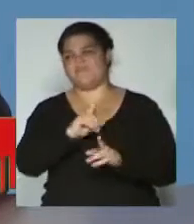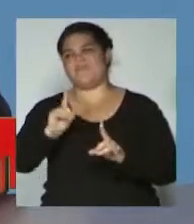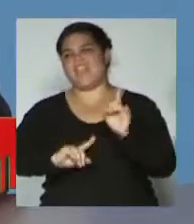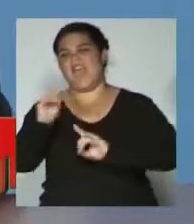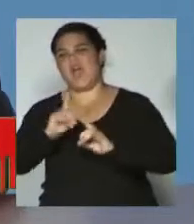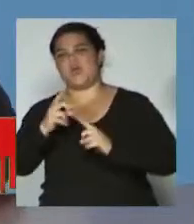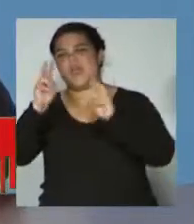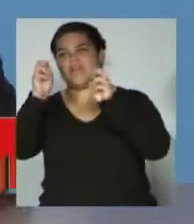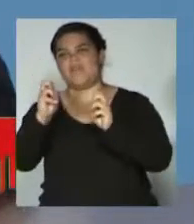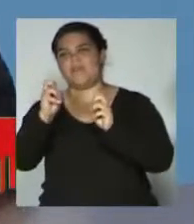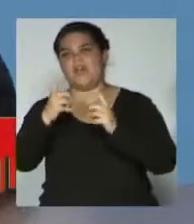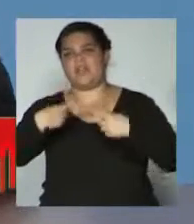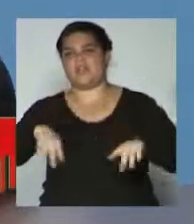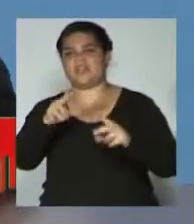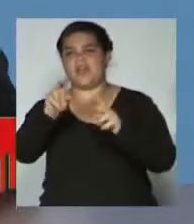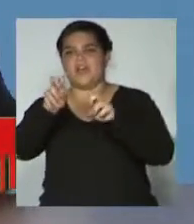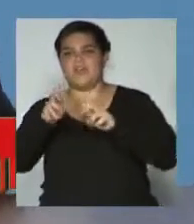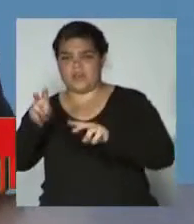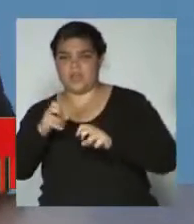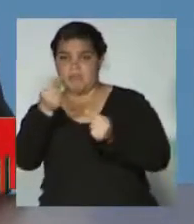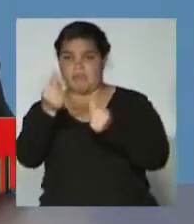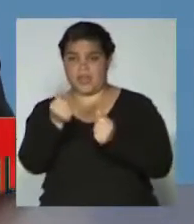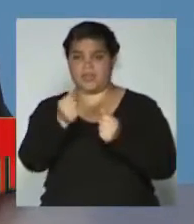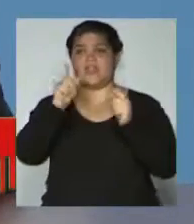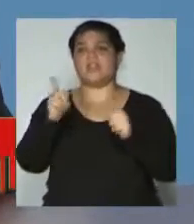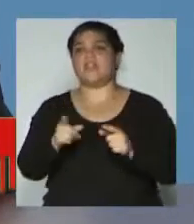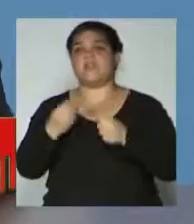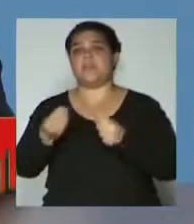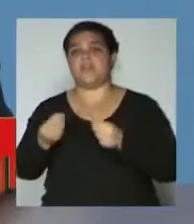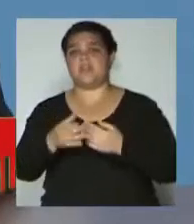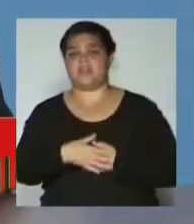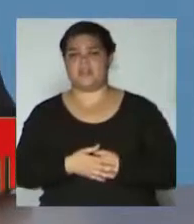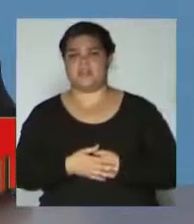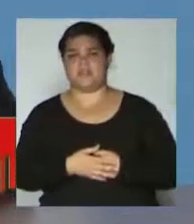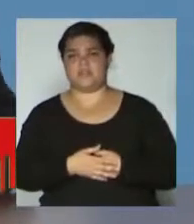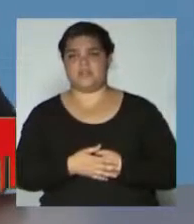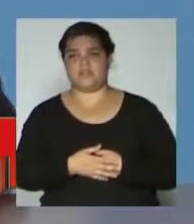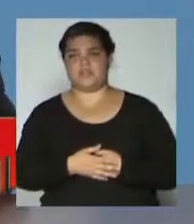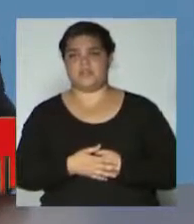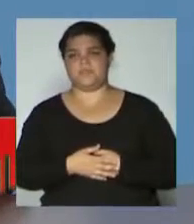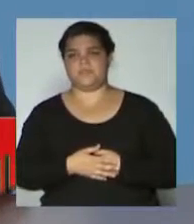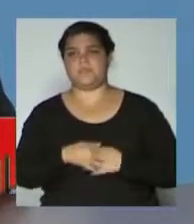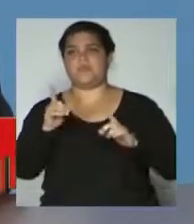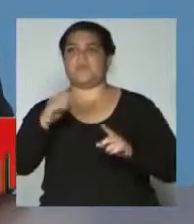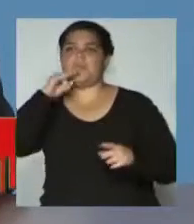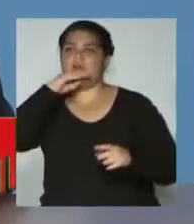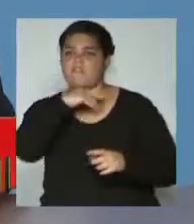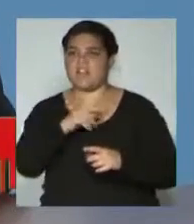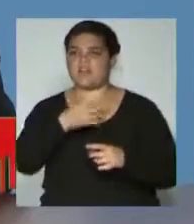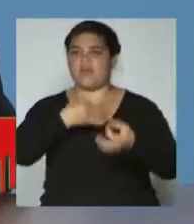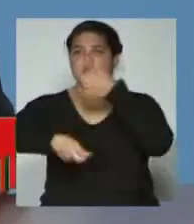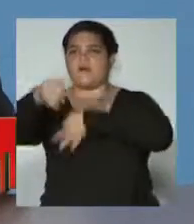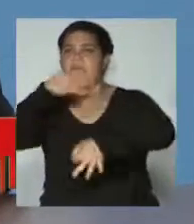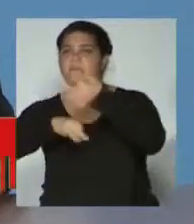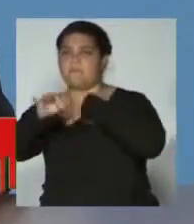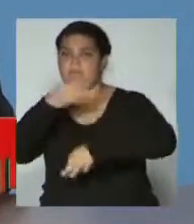que tienen que ver con la coyuntura actual, que es el excedente del vínico en el mercado.